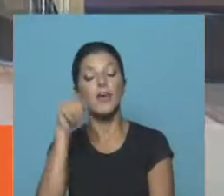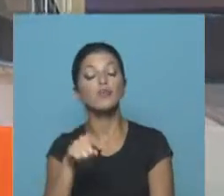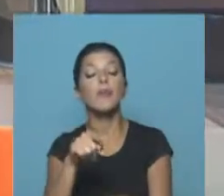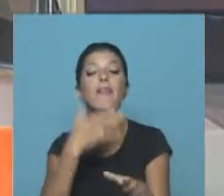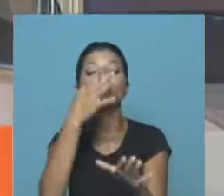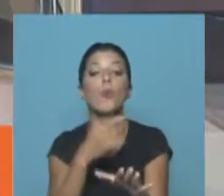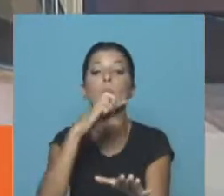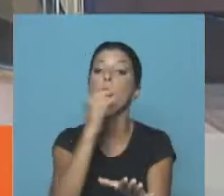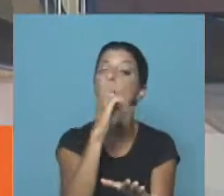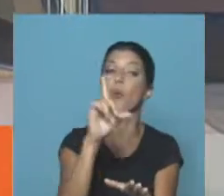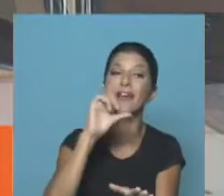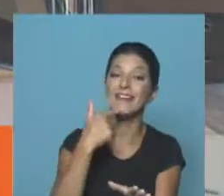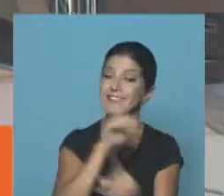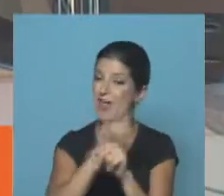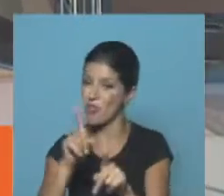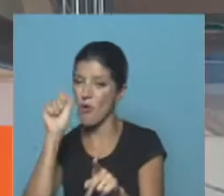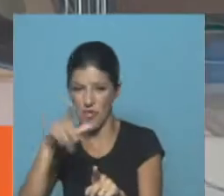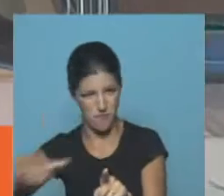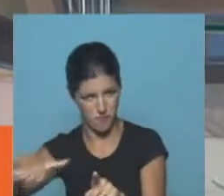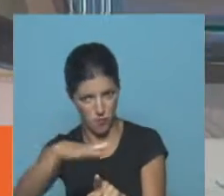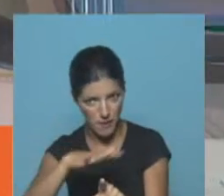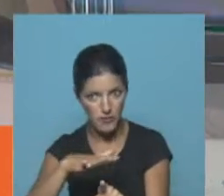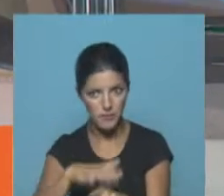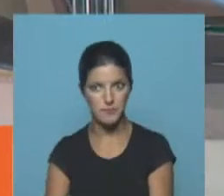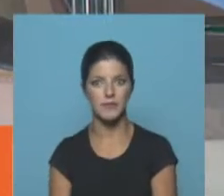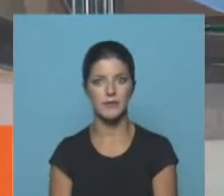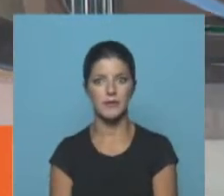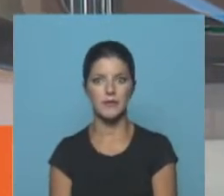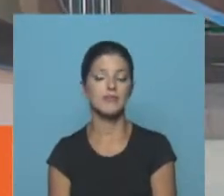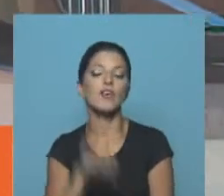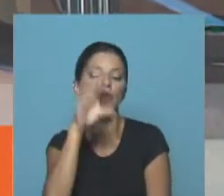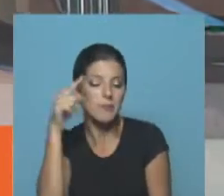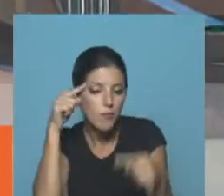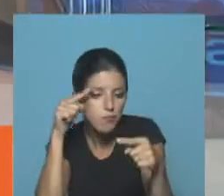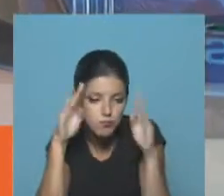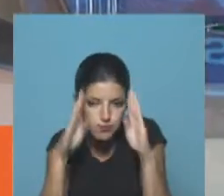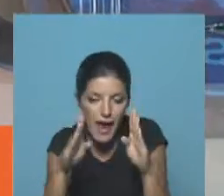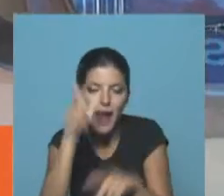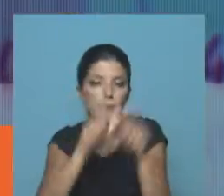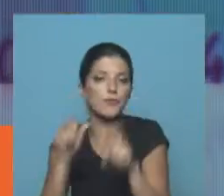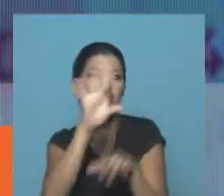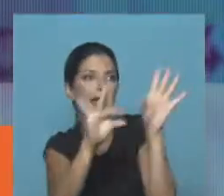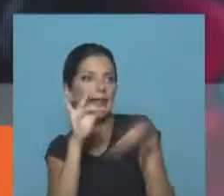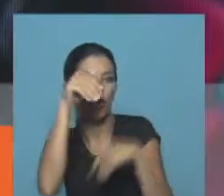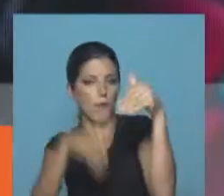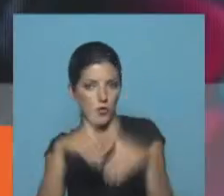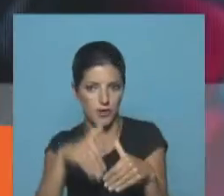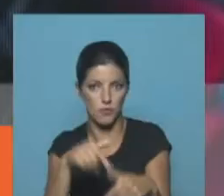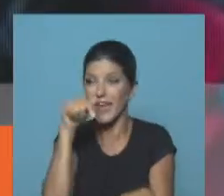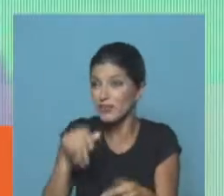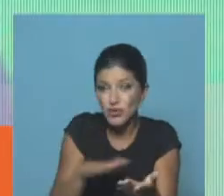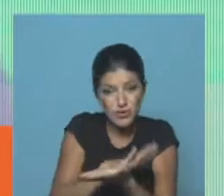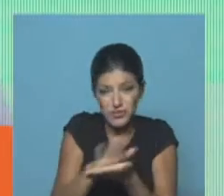su base minoritaria o minorista que lo eligió. Eso es todo. No resuelve absolutamente ningún problema. Hay que recordar